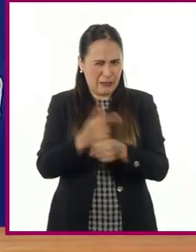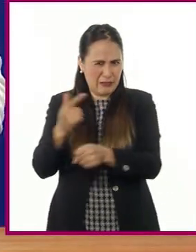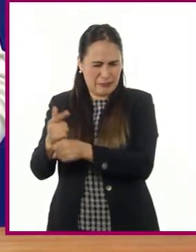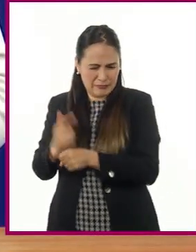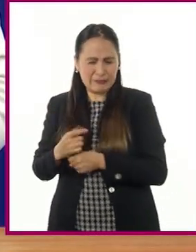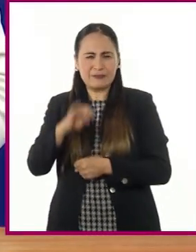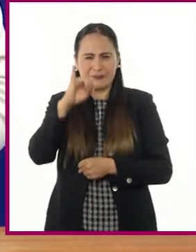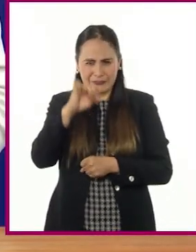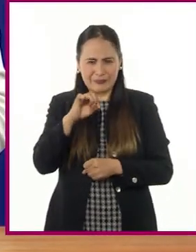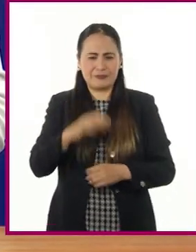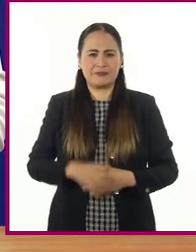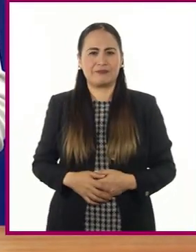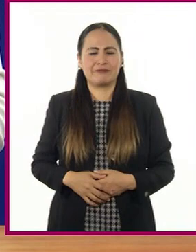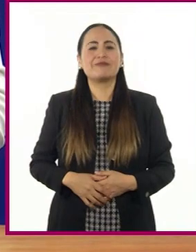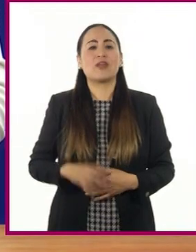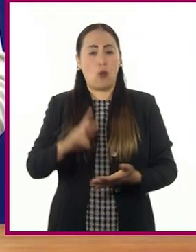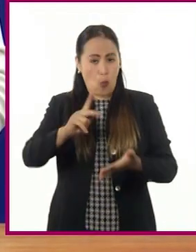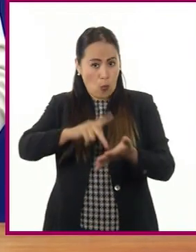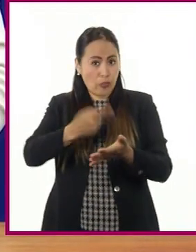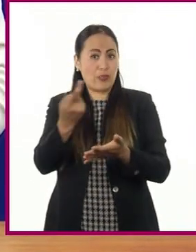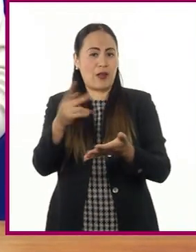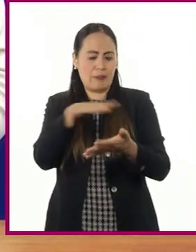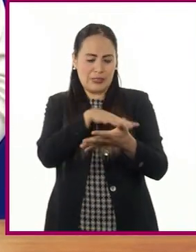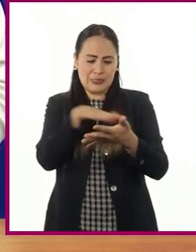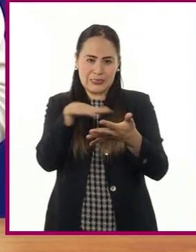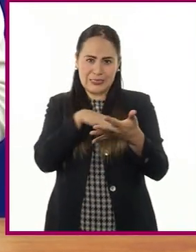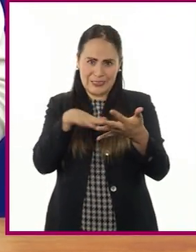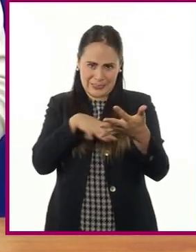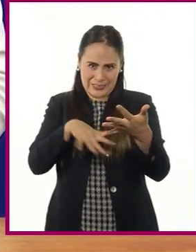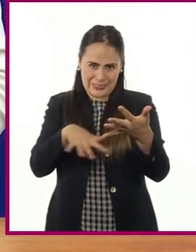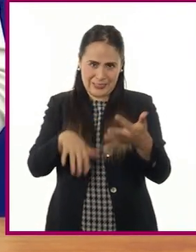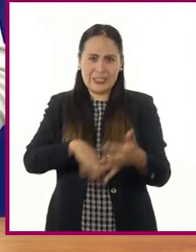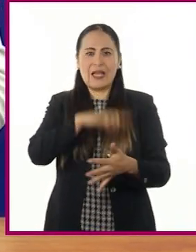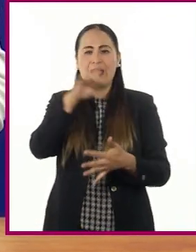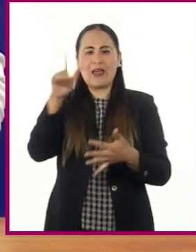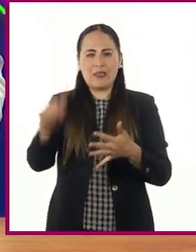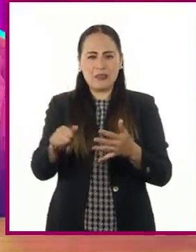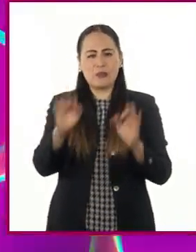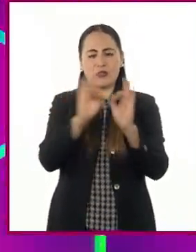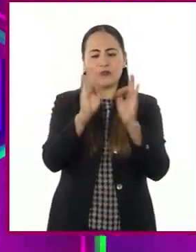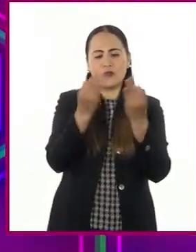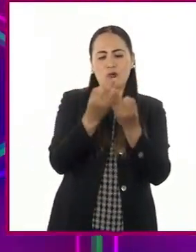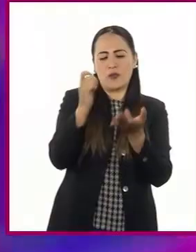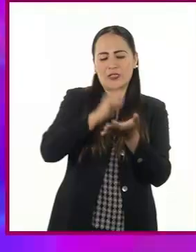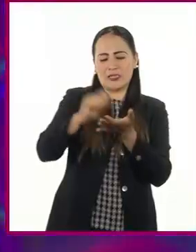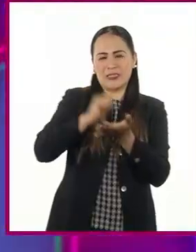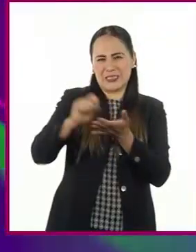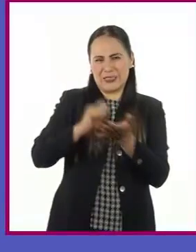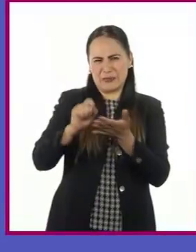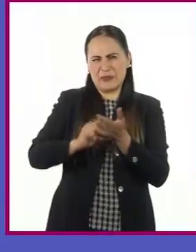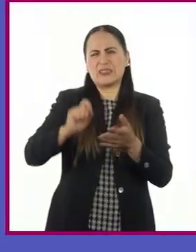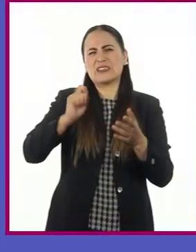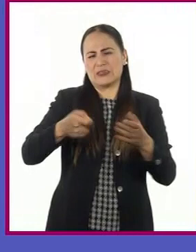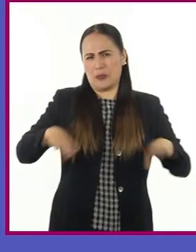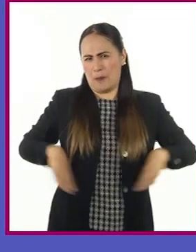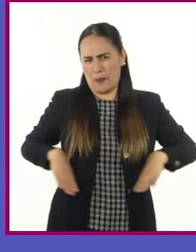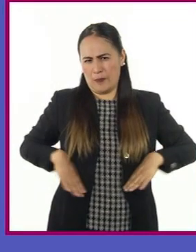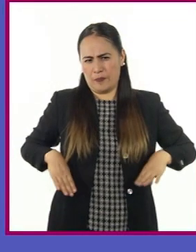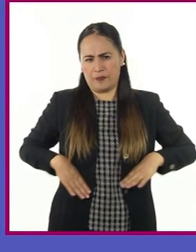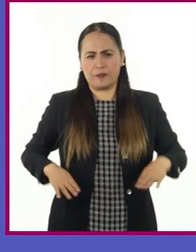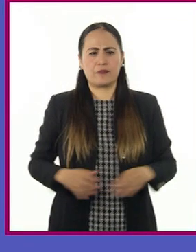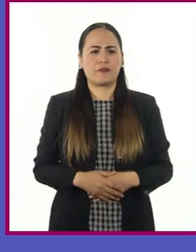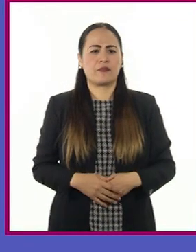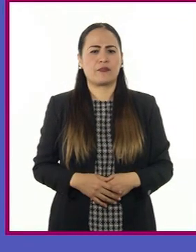Efectivamente, vamos a leerlo de nuevo y localicemos los recursos literarios. Por ejemplo,